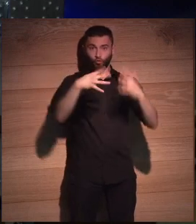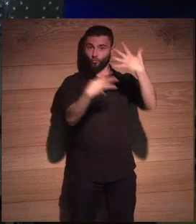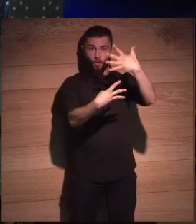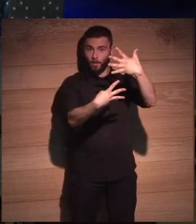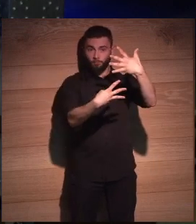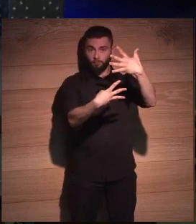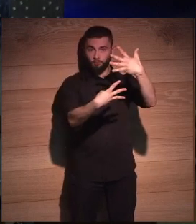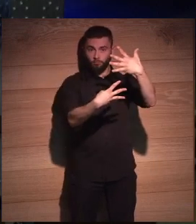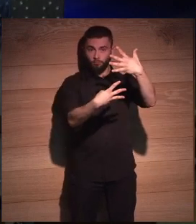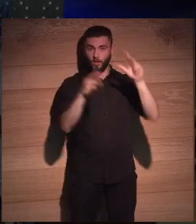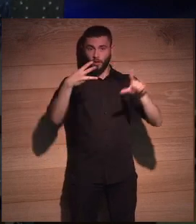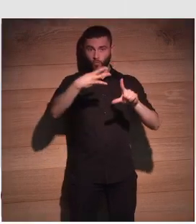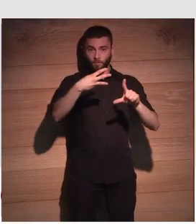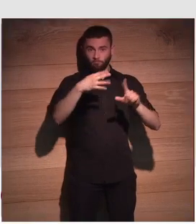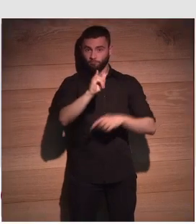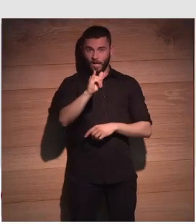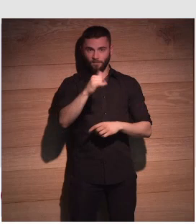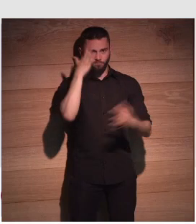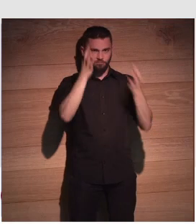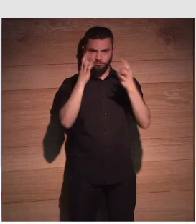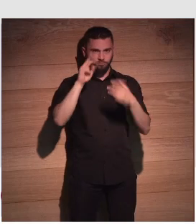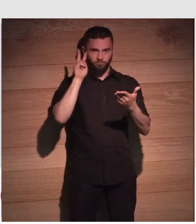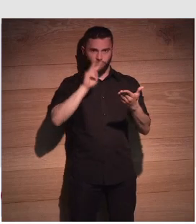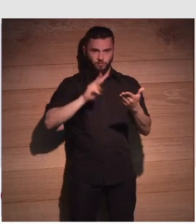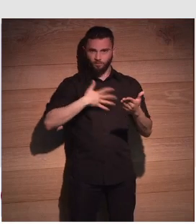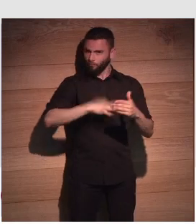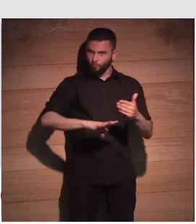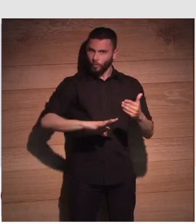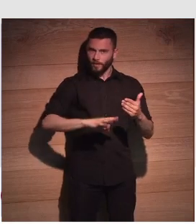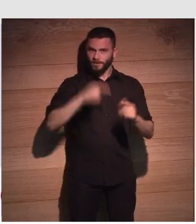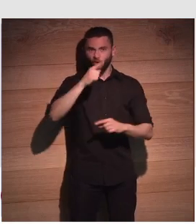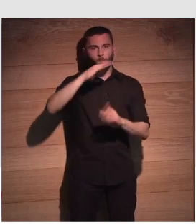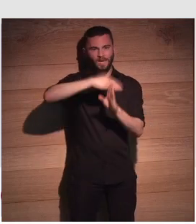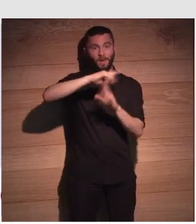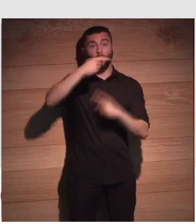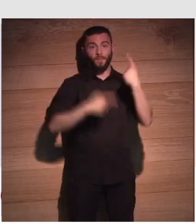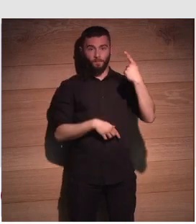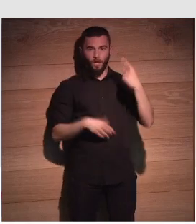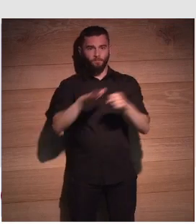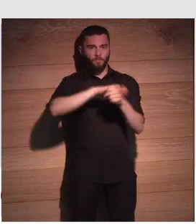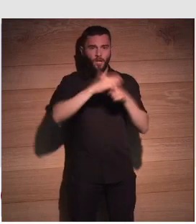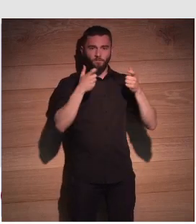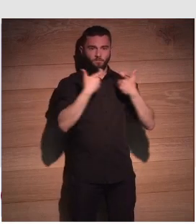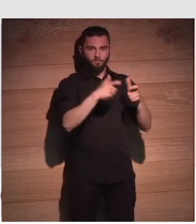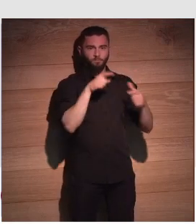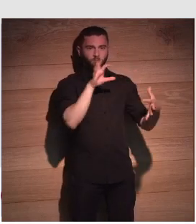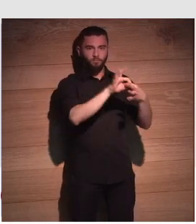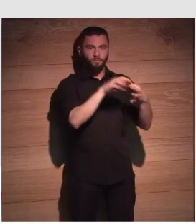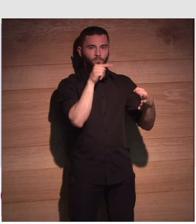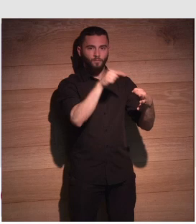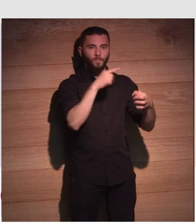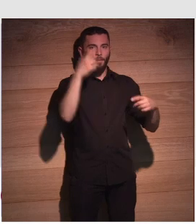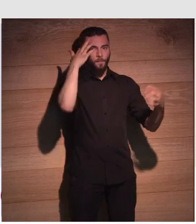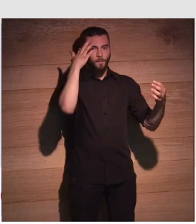tenéis aquí y que están en la web y podéis ver con más detalle. Estos son solo los de primer nivel, donde nos centramos en áreas como privacidad de los datos,